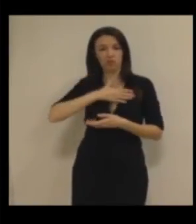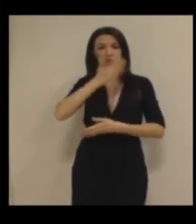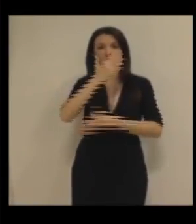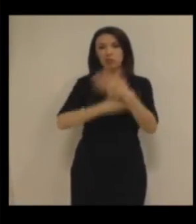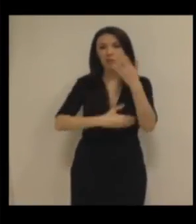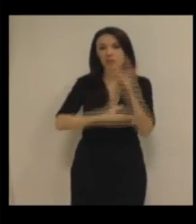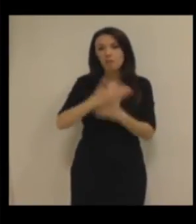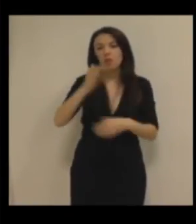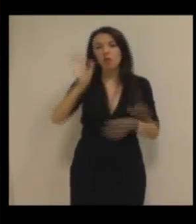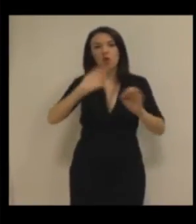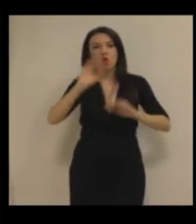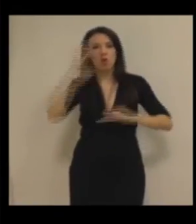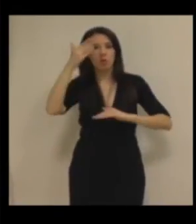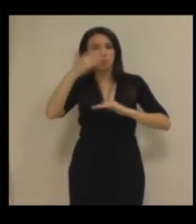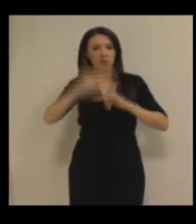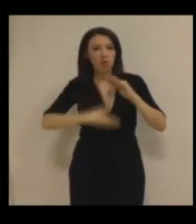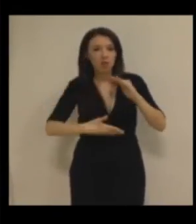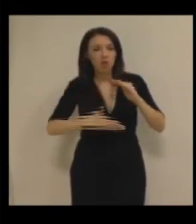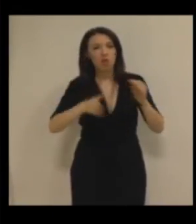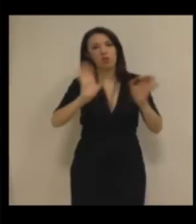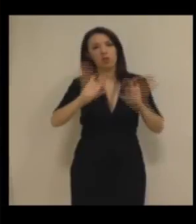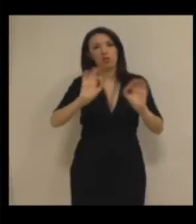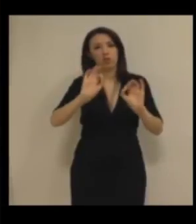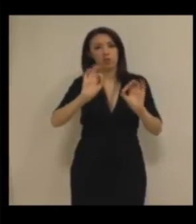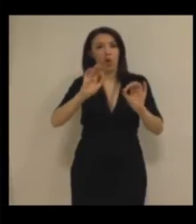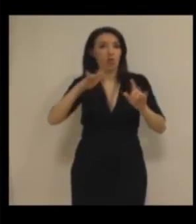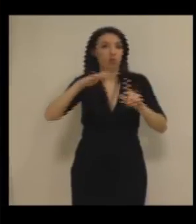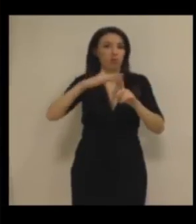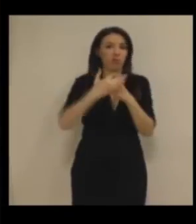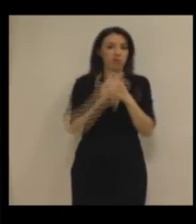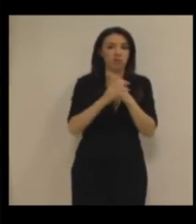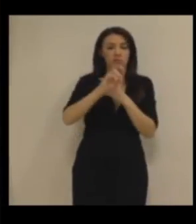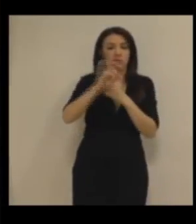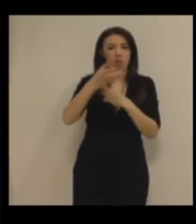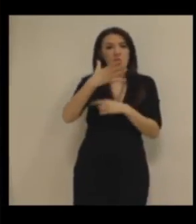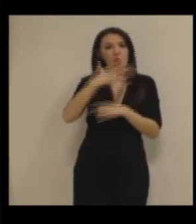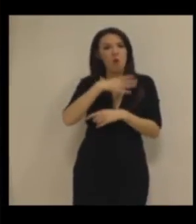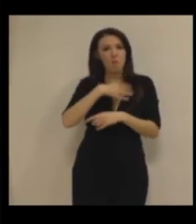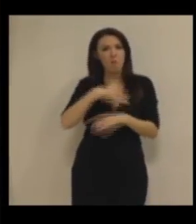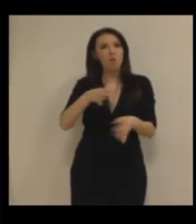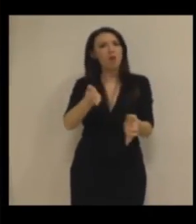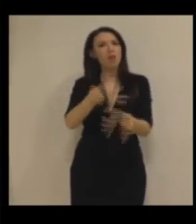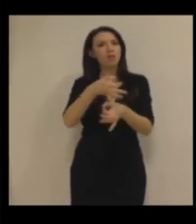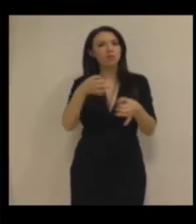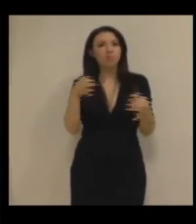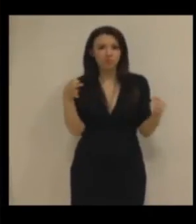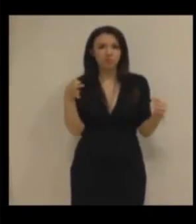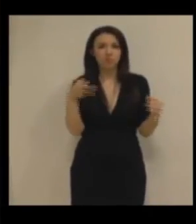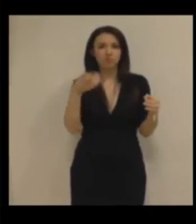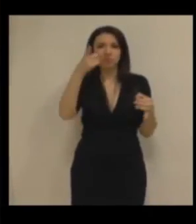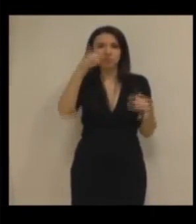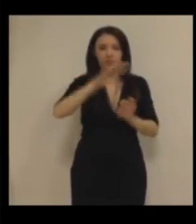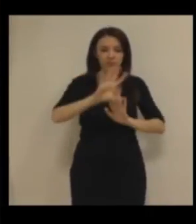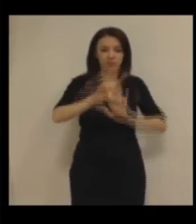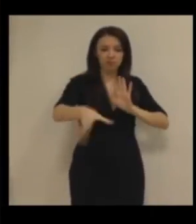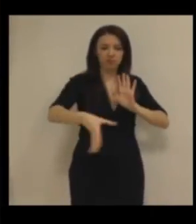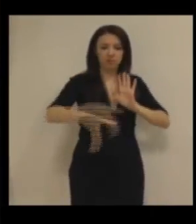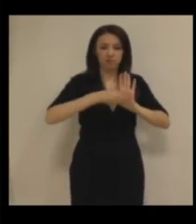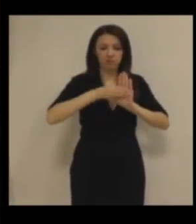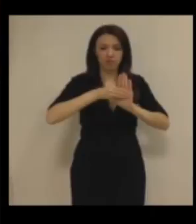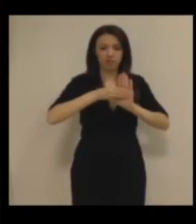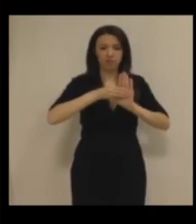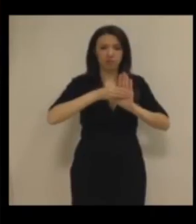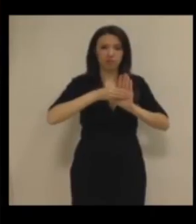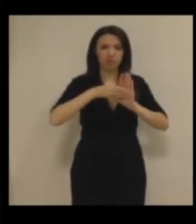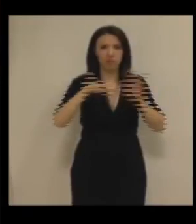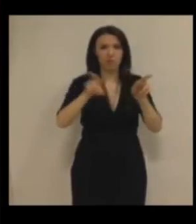o con limitaciones o con otro tipo de circunstancias, podría perfectamente incluirse, incrustarse